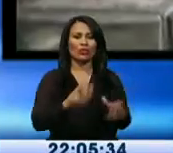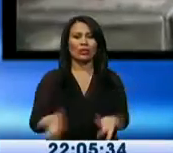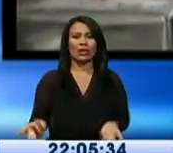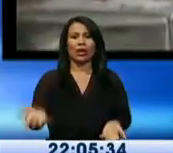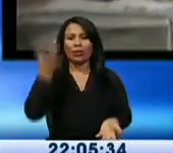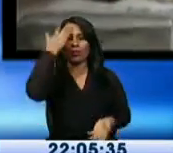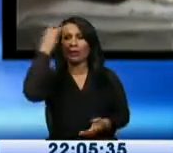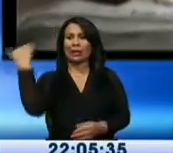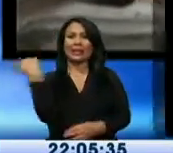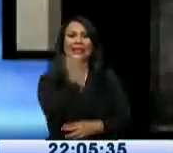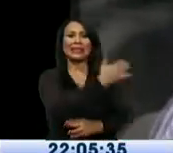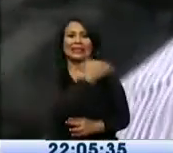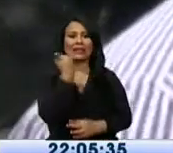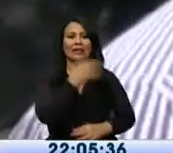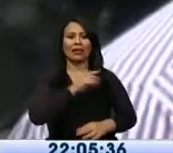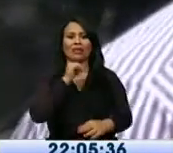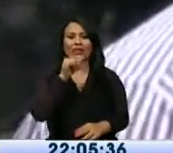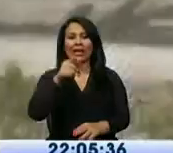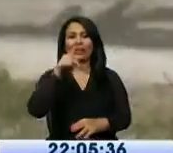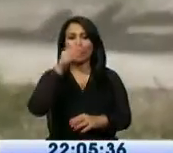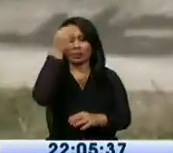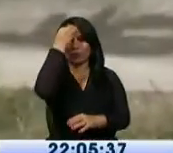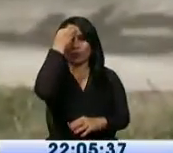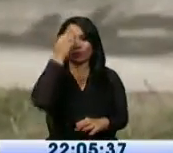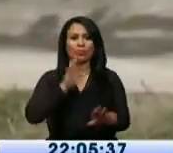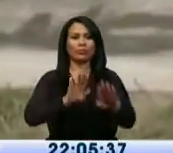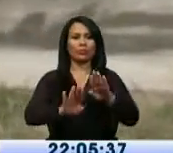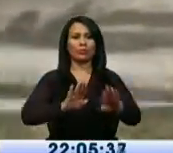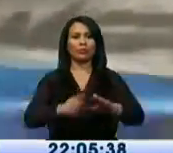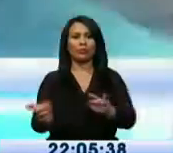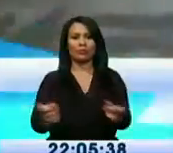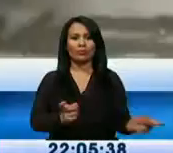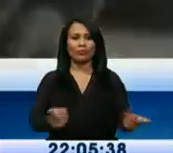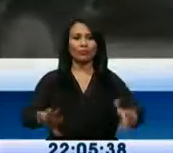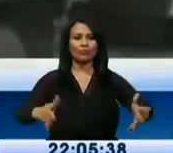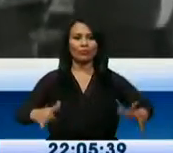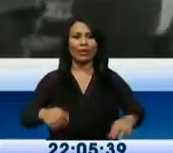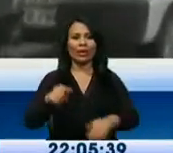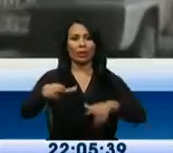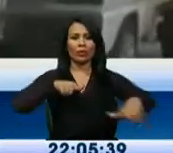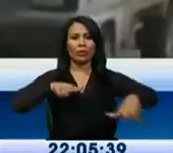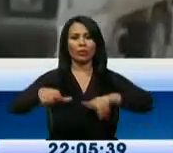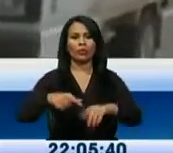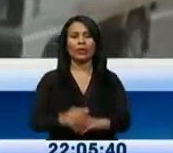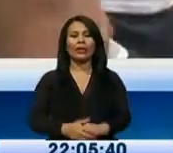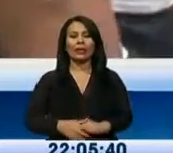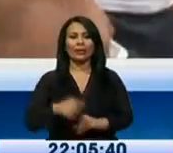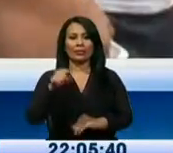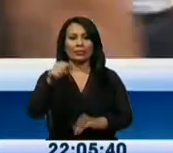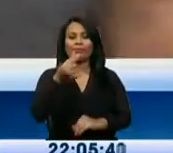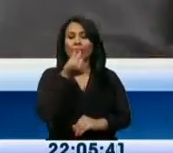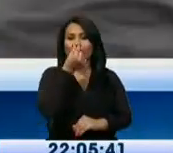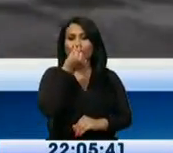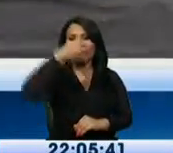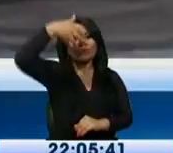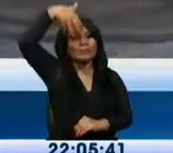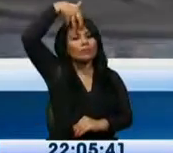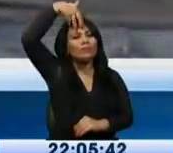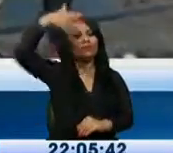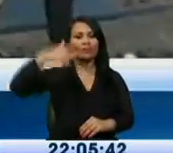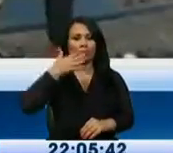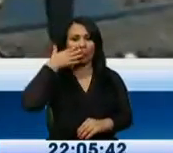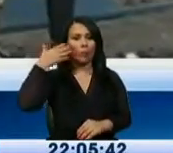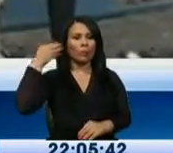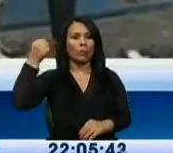gente provoca esto, lastimosamente. Ocurrió en el kilómetro 5 de la vía Santo Domingo La Concordia, lugar que en más de una ocasión ha